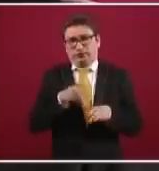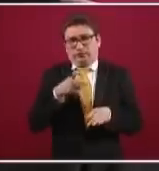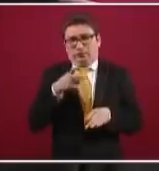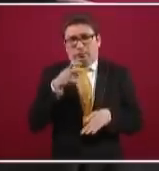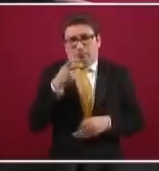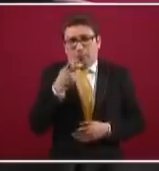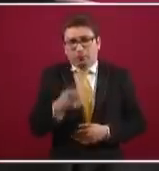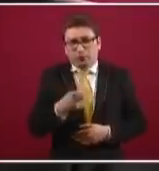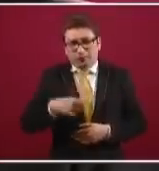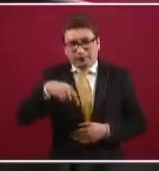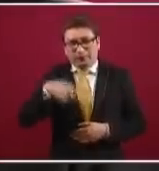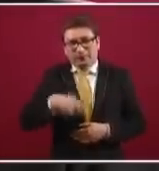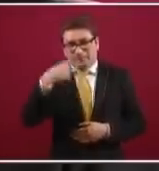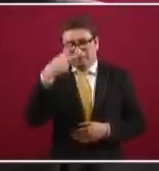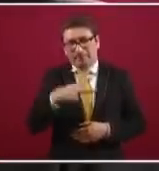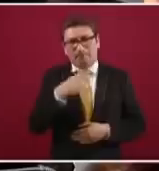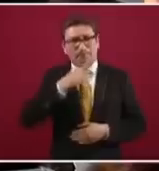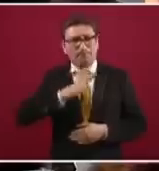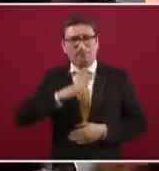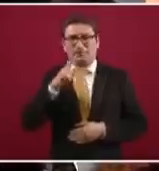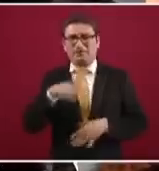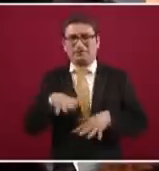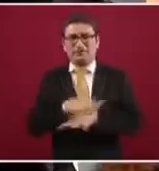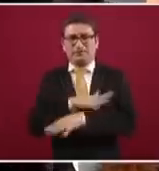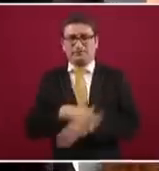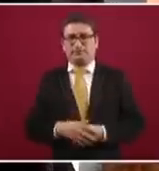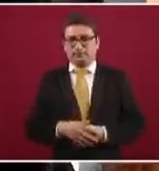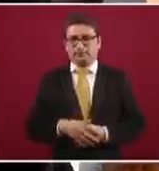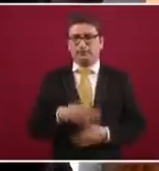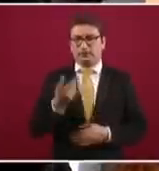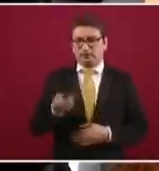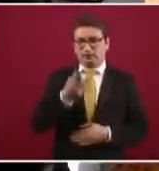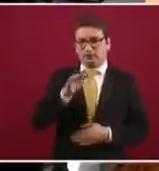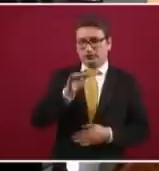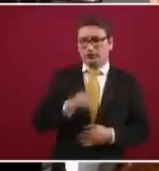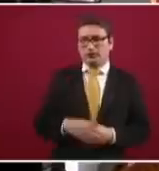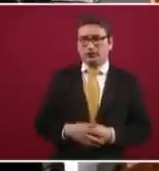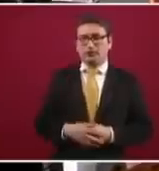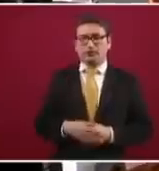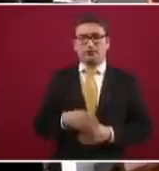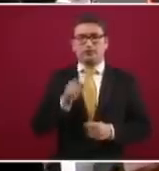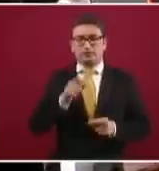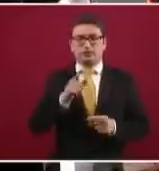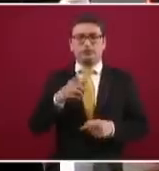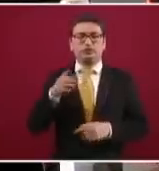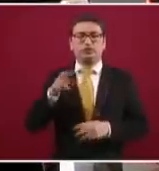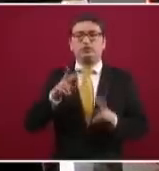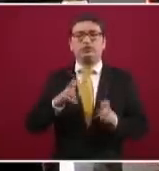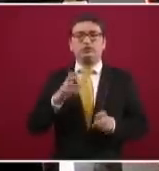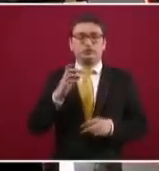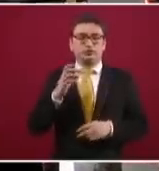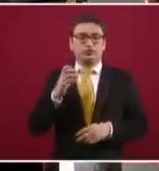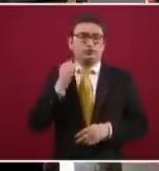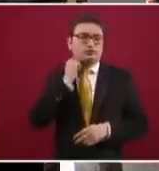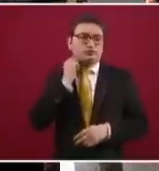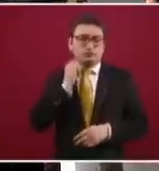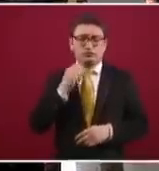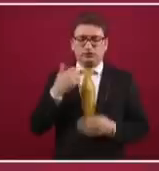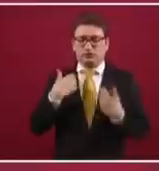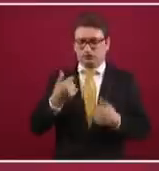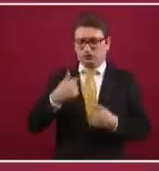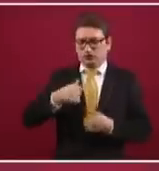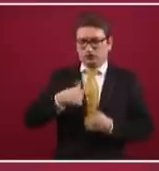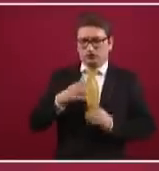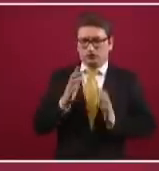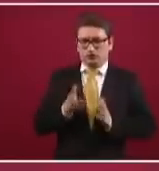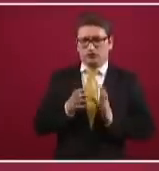de nuestro país. Lo de Mireles, presidente, por favor, porque pues sí, también fueron senadores de Morena. Traté el tema hasta donde yo